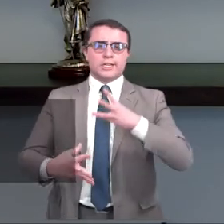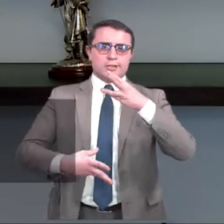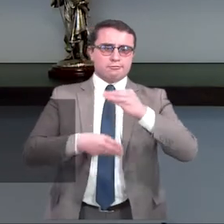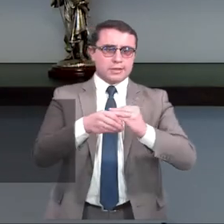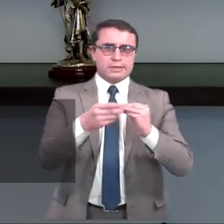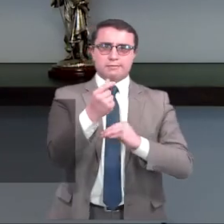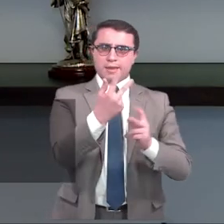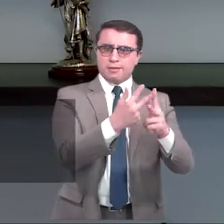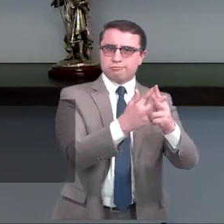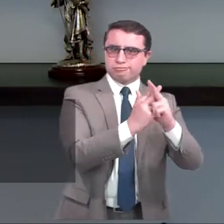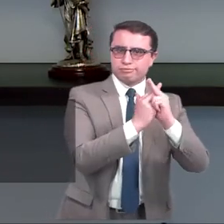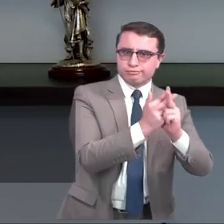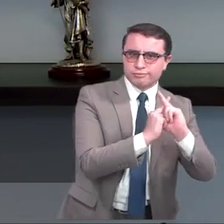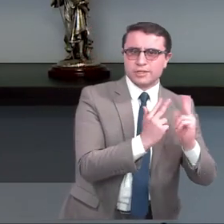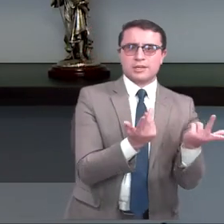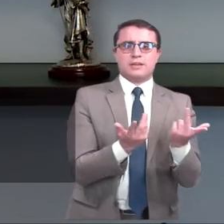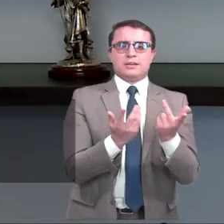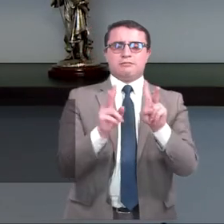crédito, hacienda,